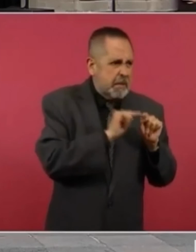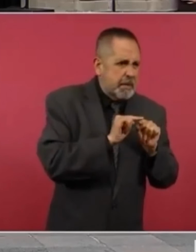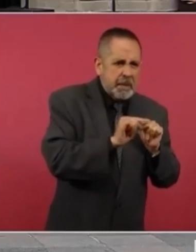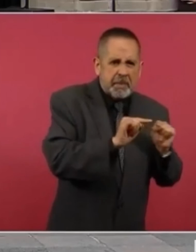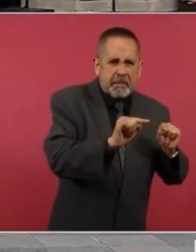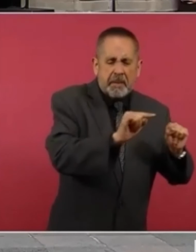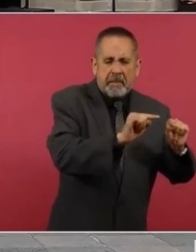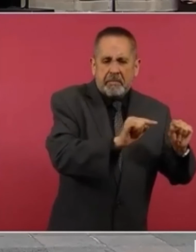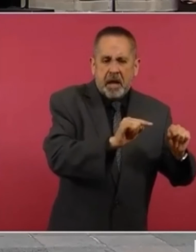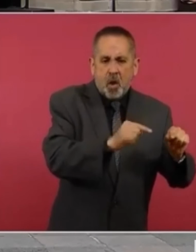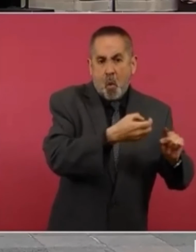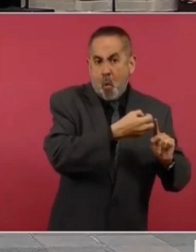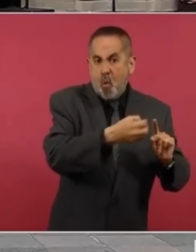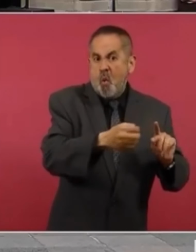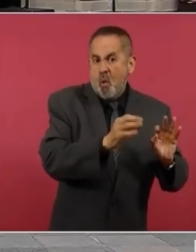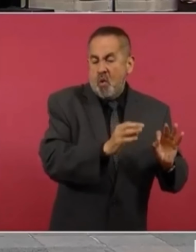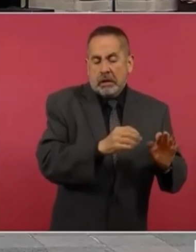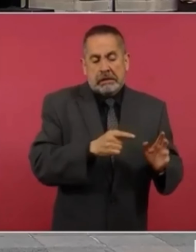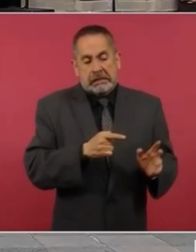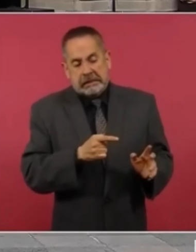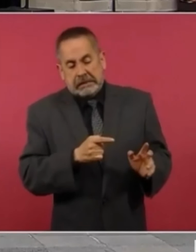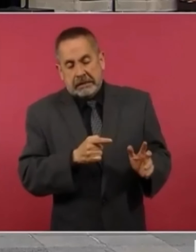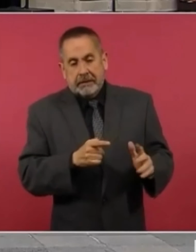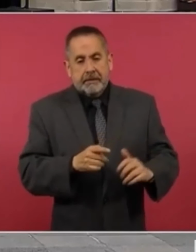y a su vez